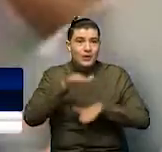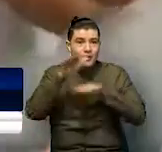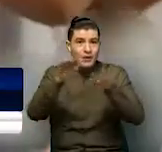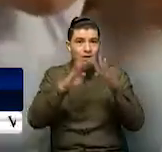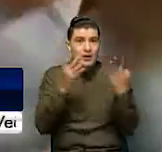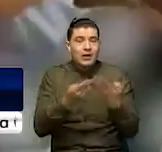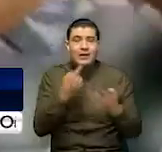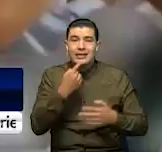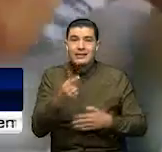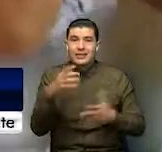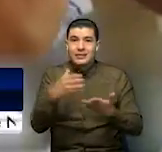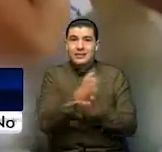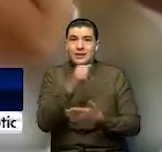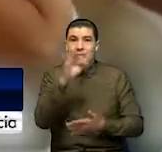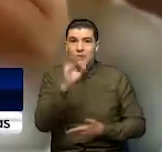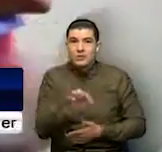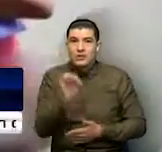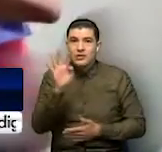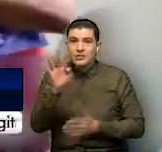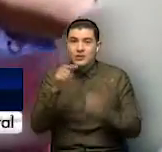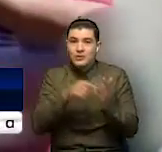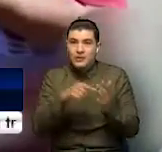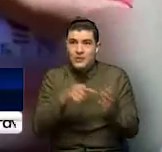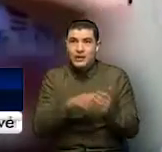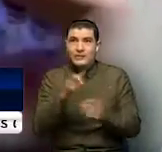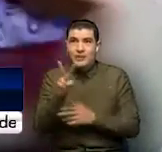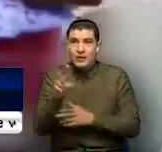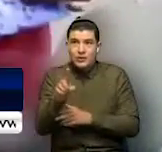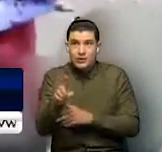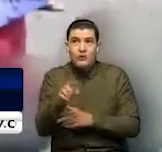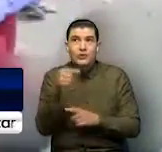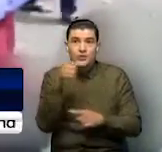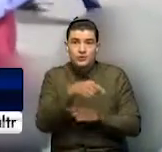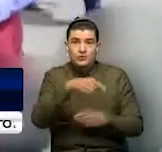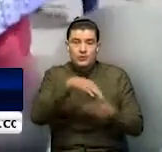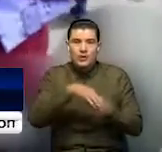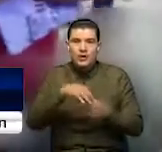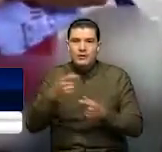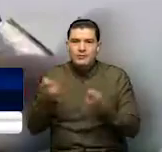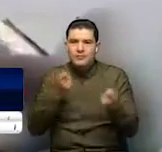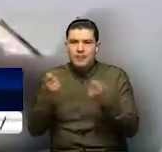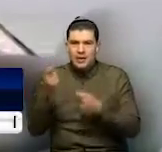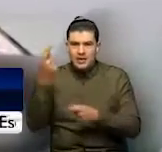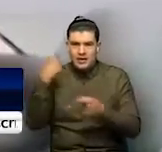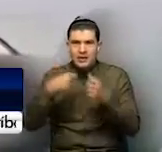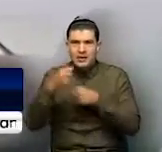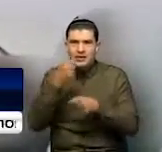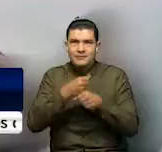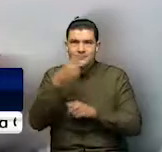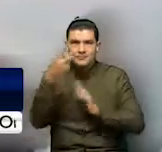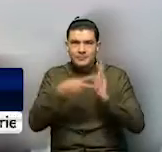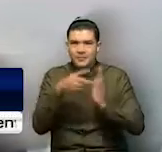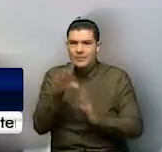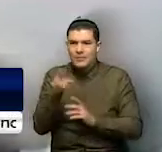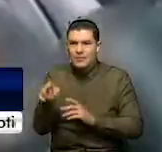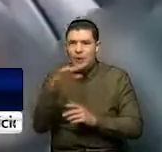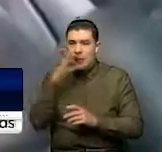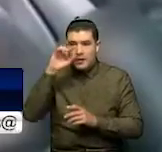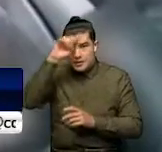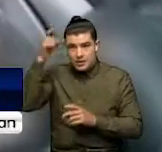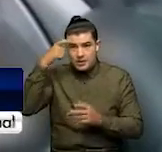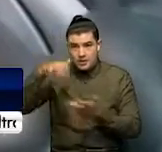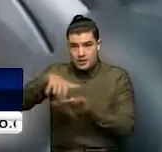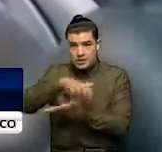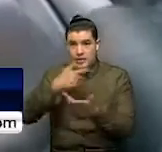84 mil 821 votos su aspiración a la gobernación de santander en el 2015 dio como resultado una sorpresiva